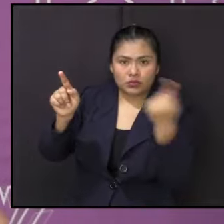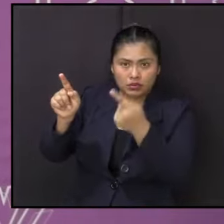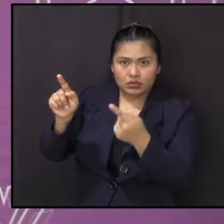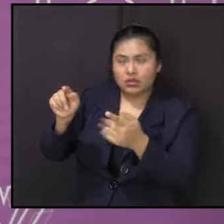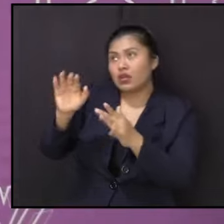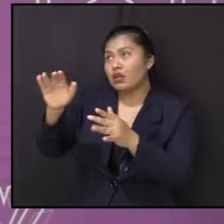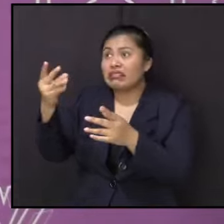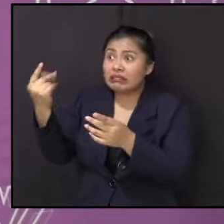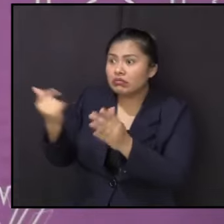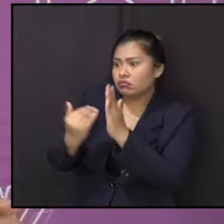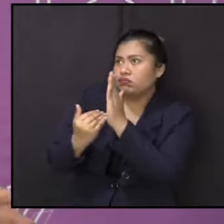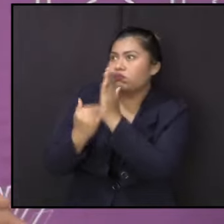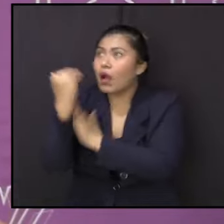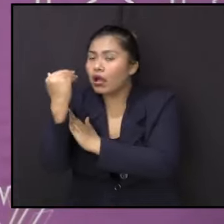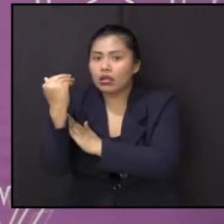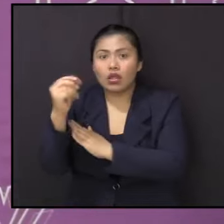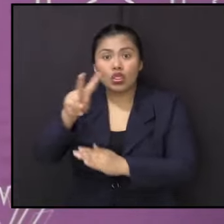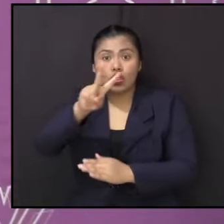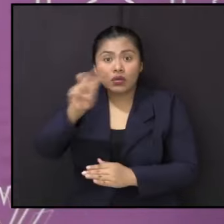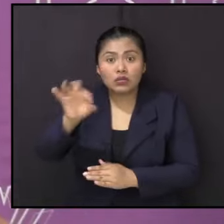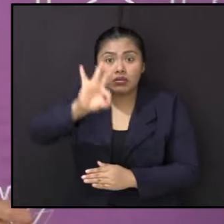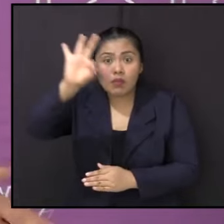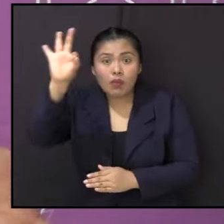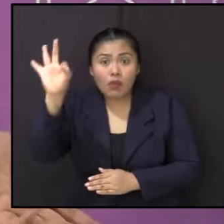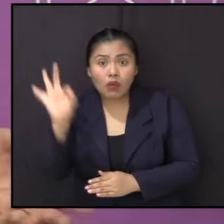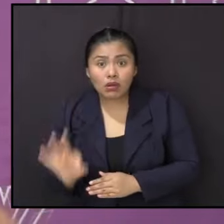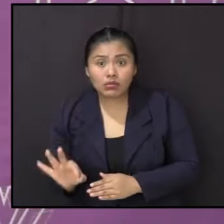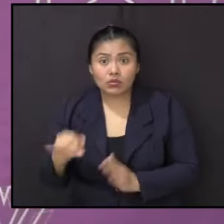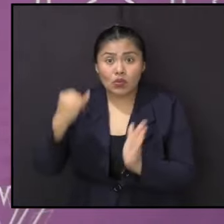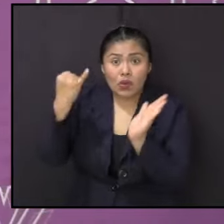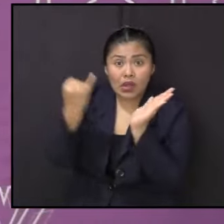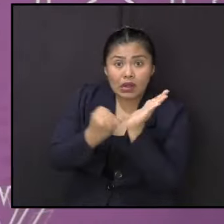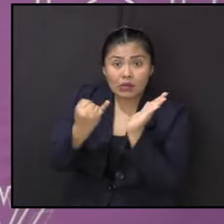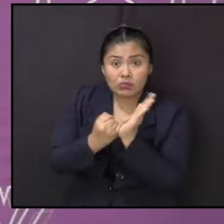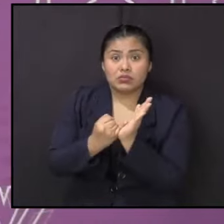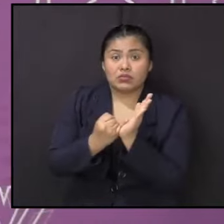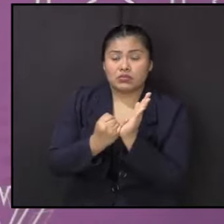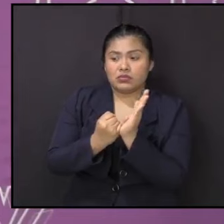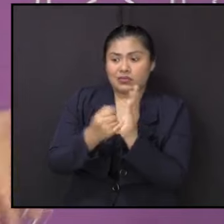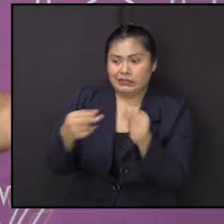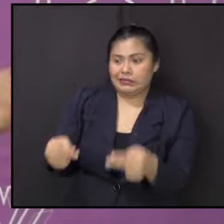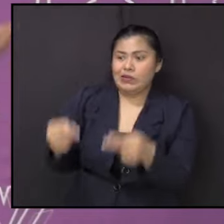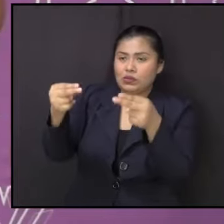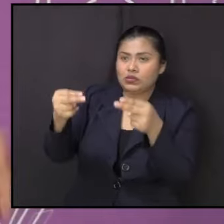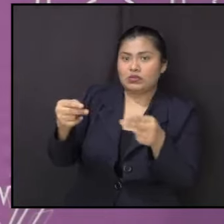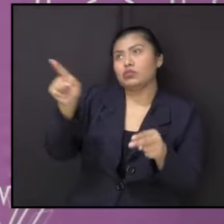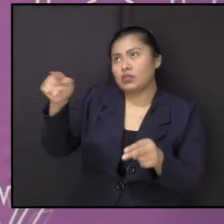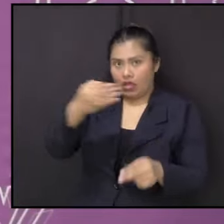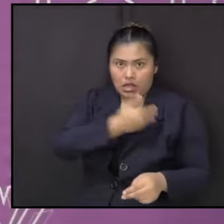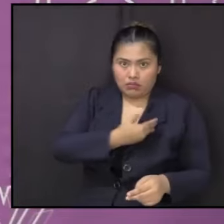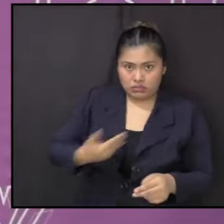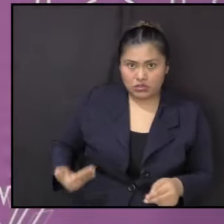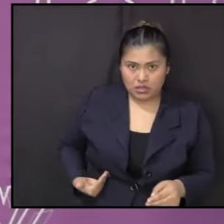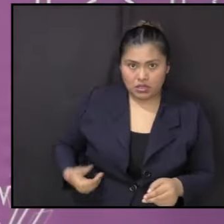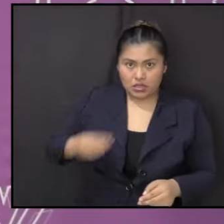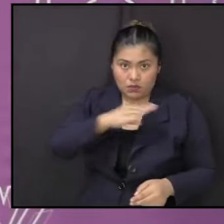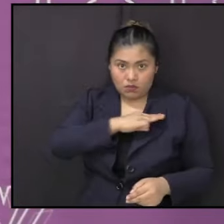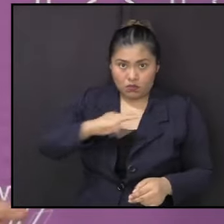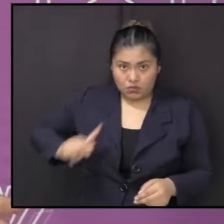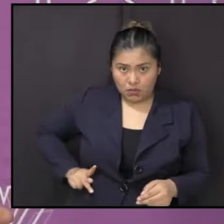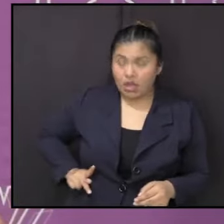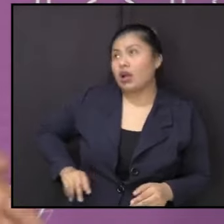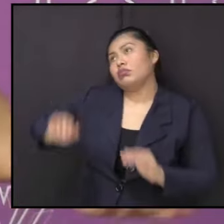de manera ocurrencial el 200% el incremento en el impuesto al comercio local. Cuando hemos recorrido, por ejemplo, los mercados y me